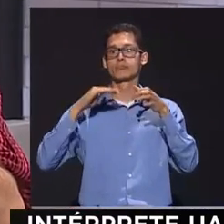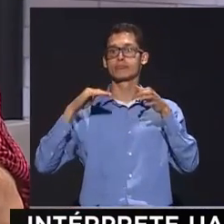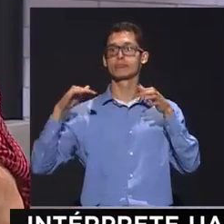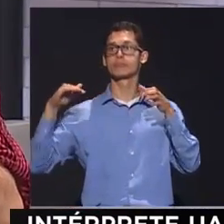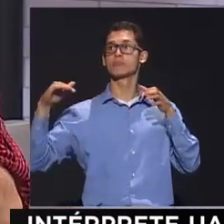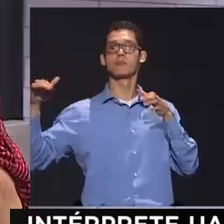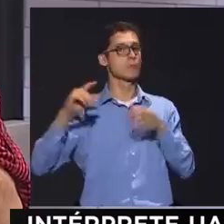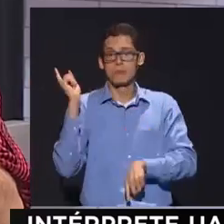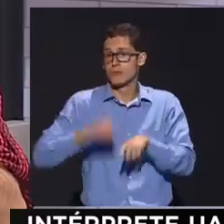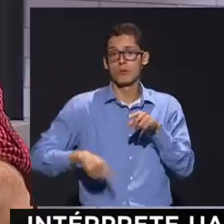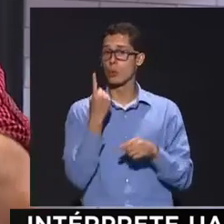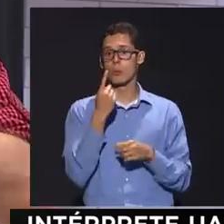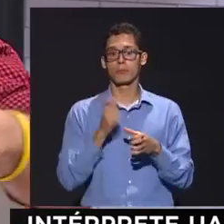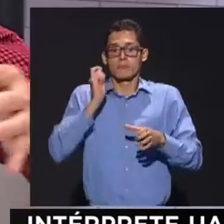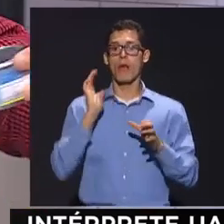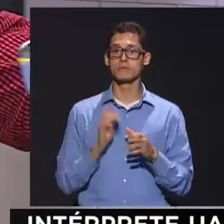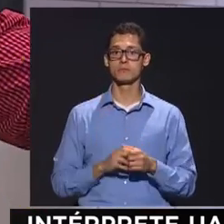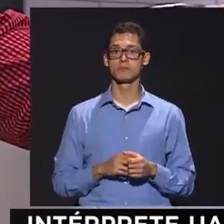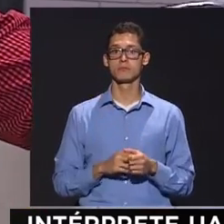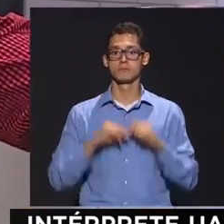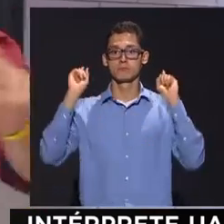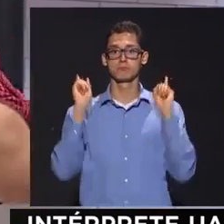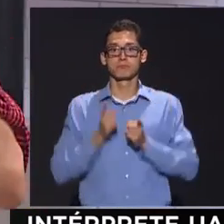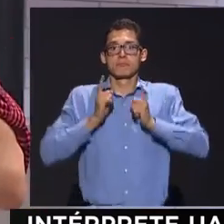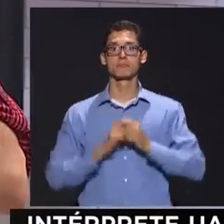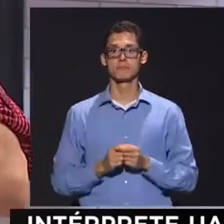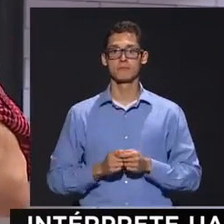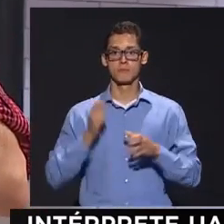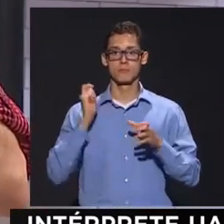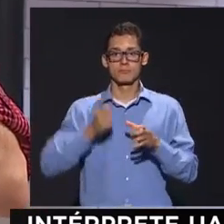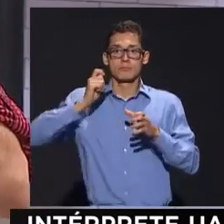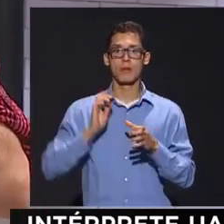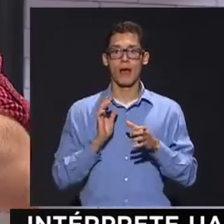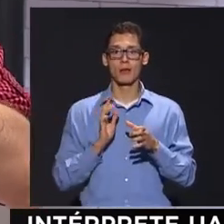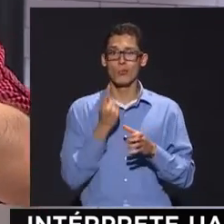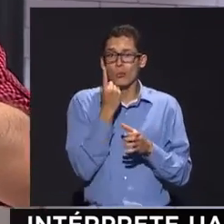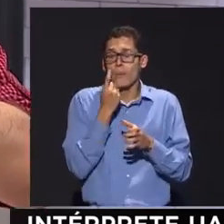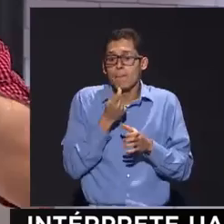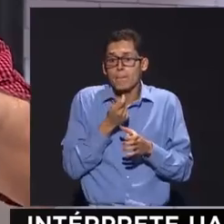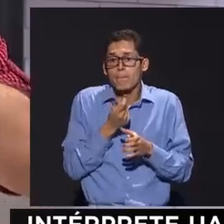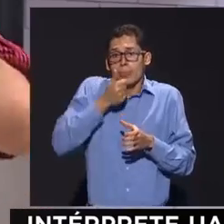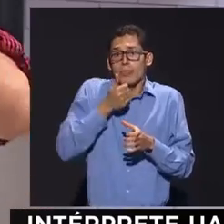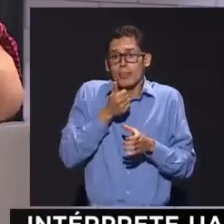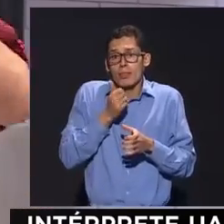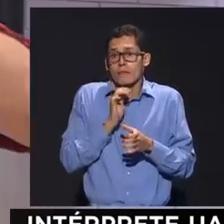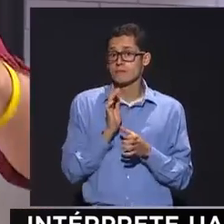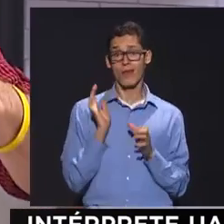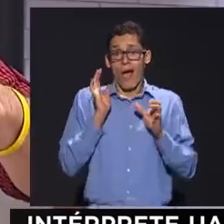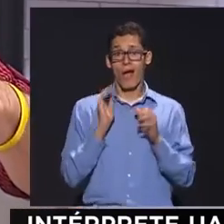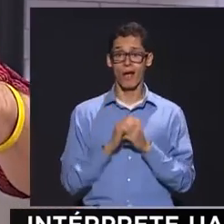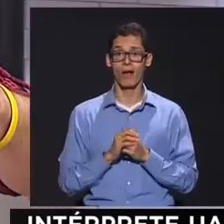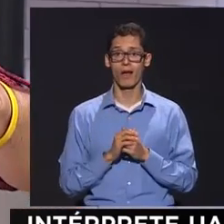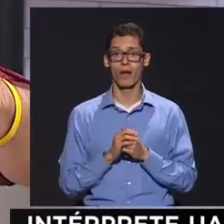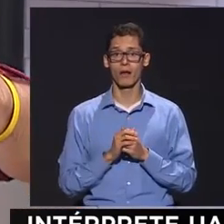por más que yo quiere no hacer largo dura 1 dura 1 eso es todo lo que él hace